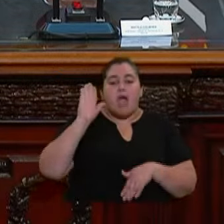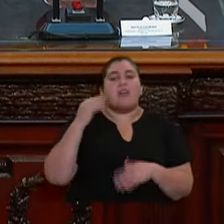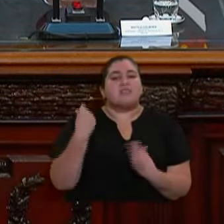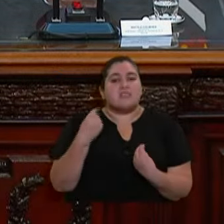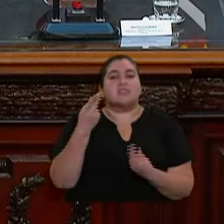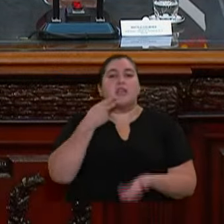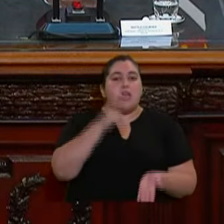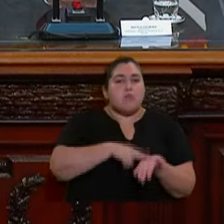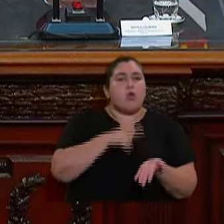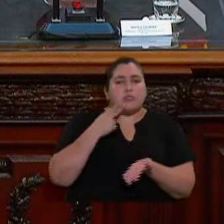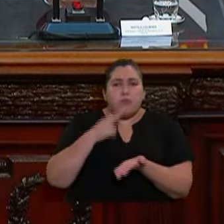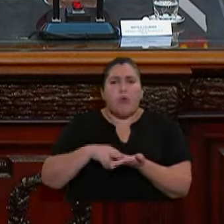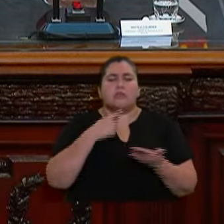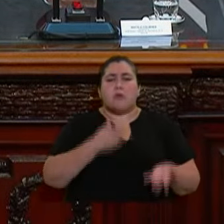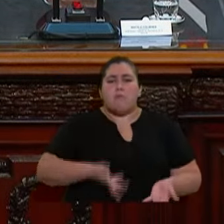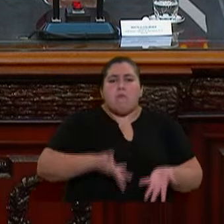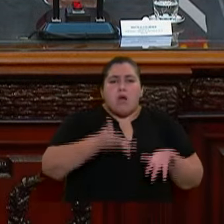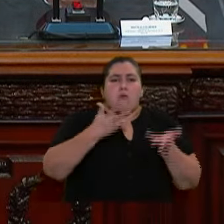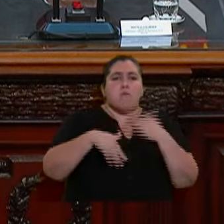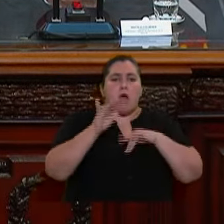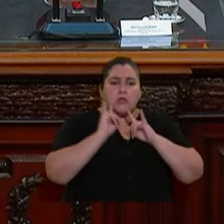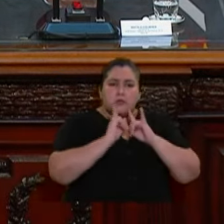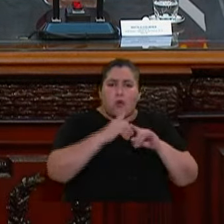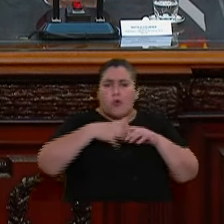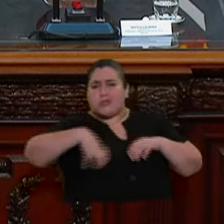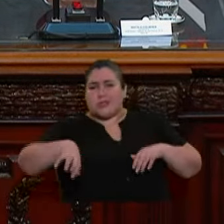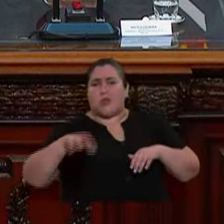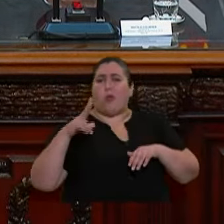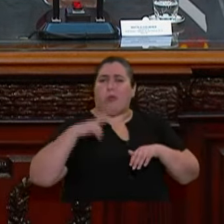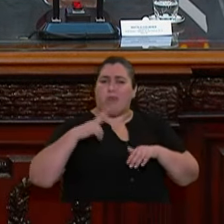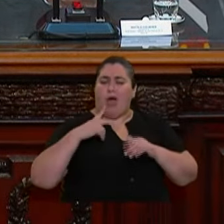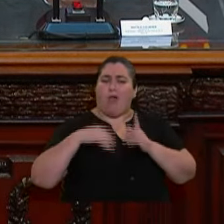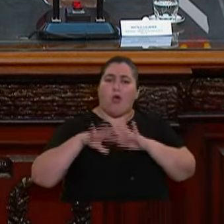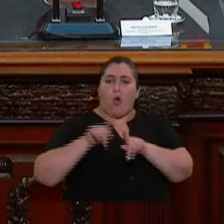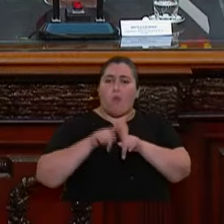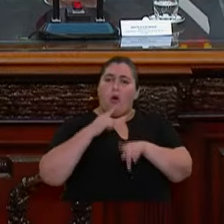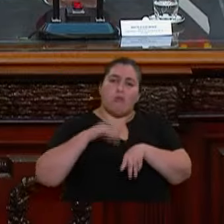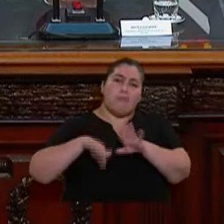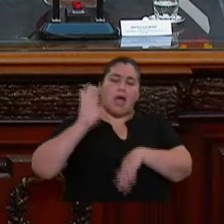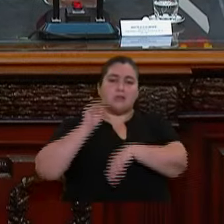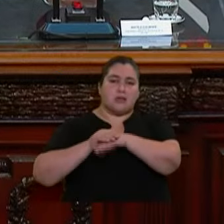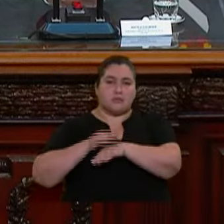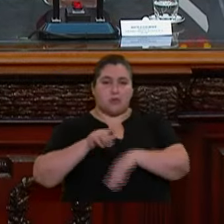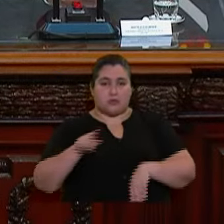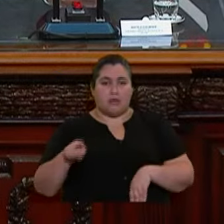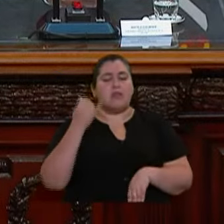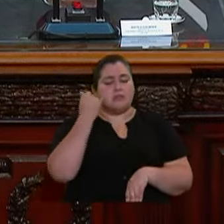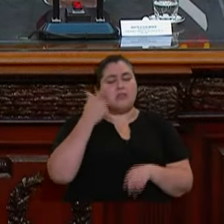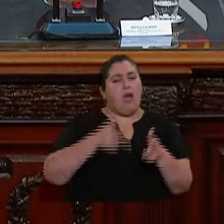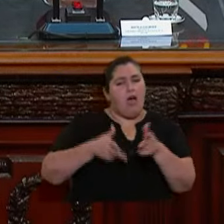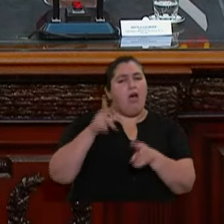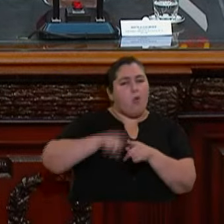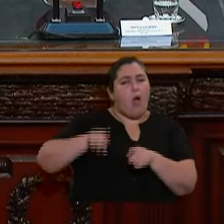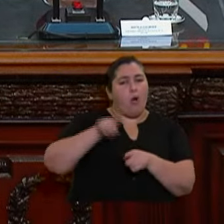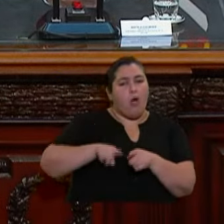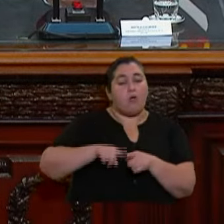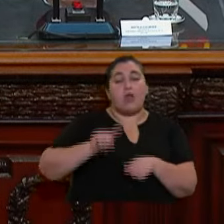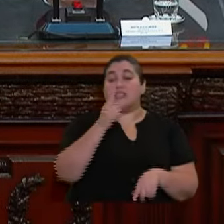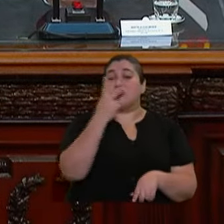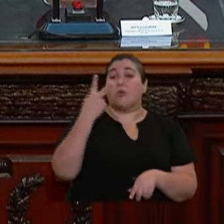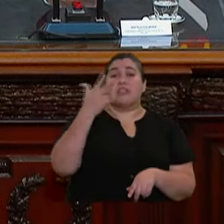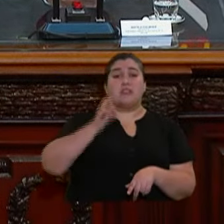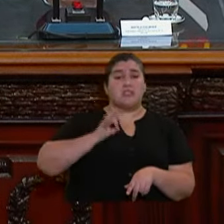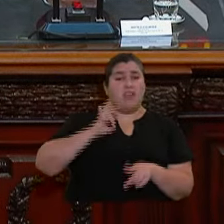los impuestos y cargando todo el peso sobre el sector privado. Como ya nos habrán escuchado decir, en los últimos 123